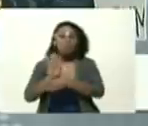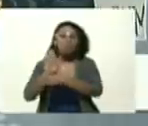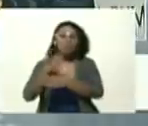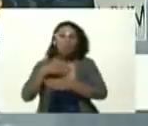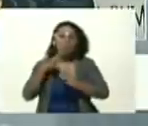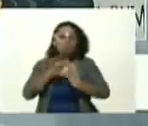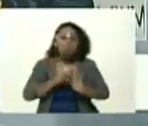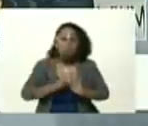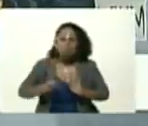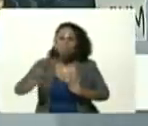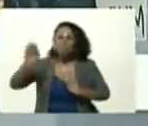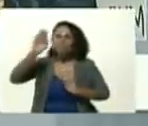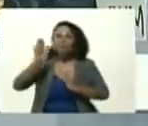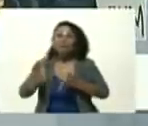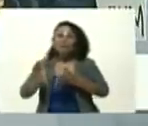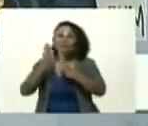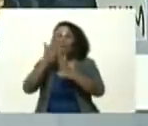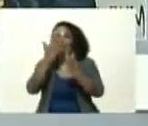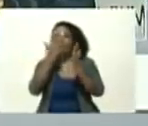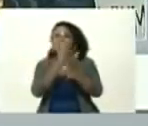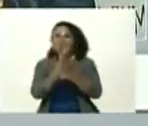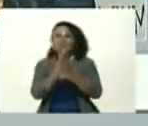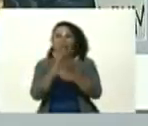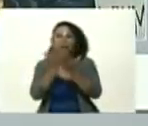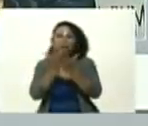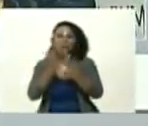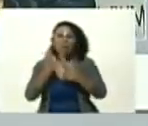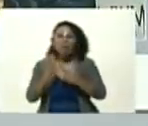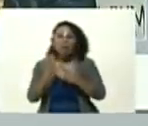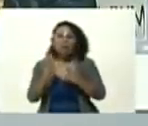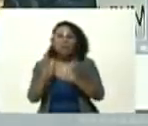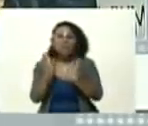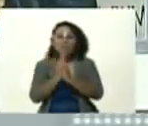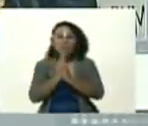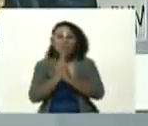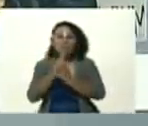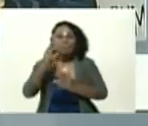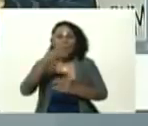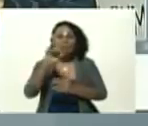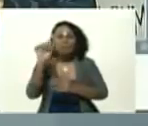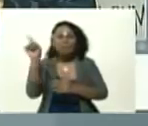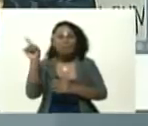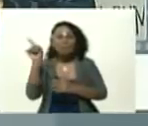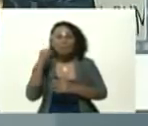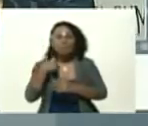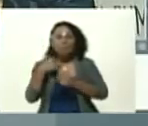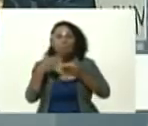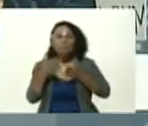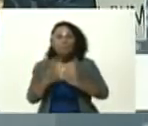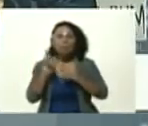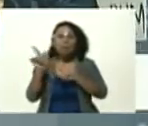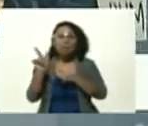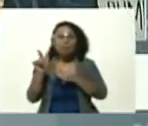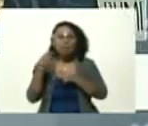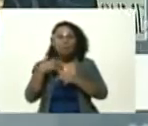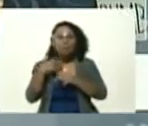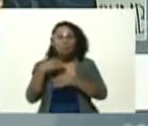En el edificio San Pedro, ahí frente al Colegio San Pedro, la iglesia de San Pedro, en los Chaguaramos. Yo nací ahí y me